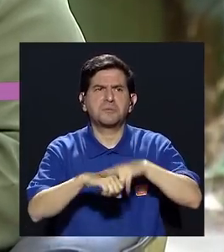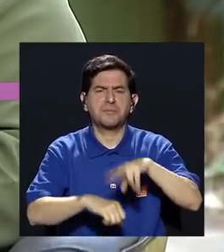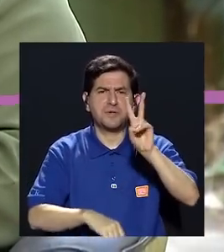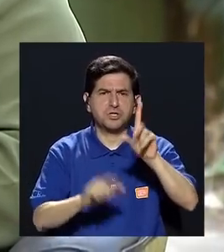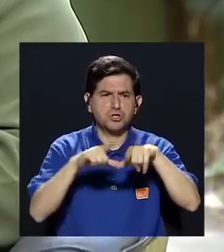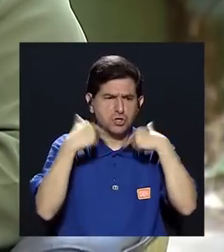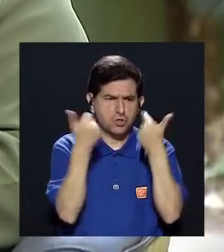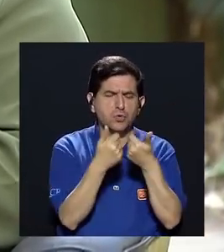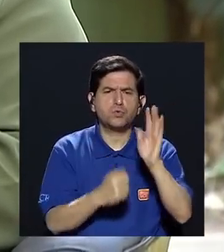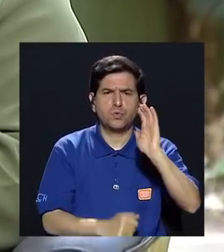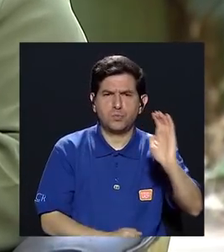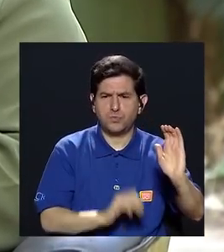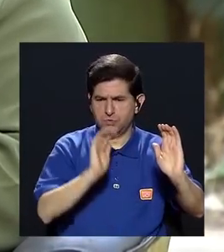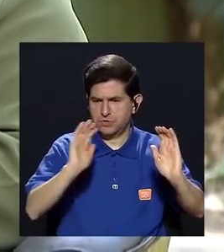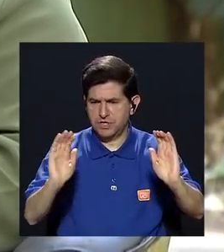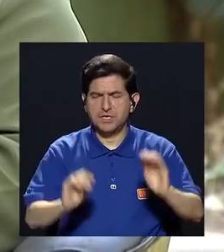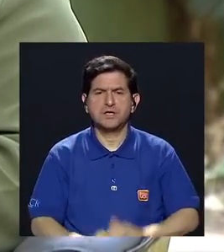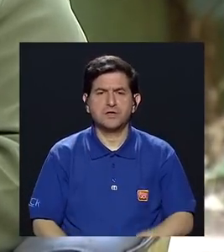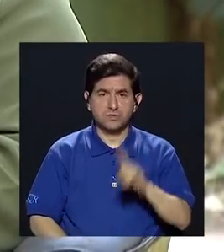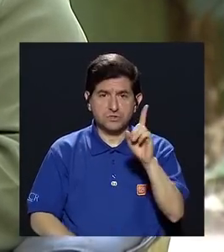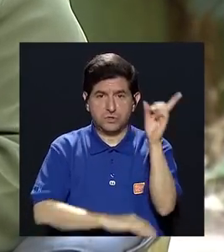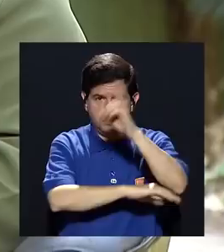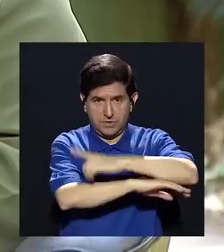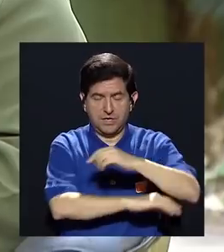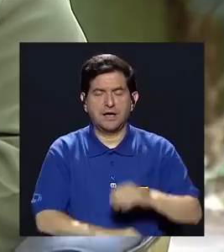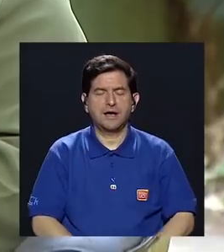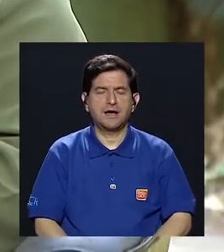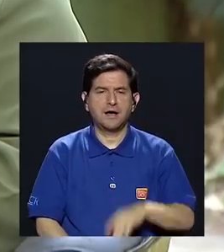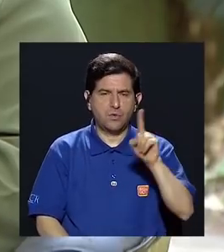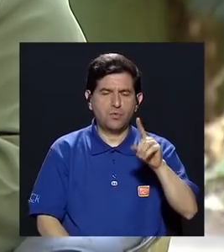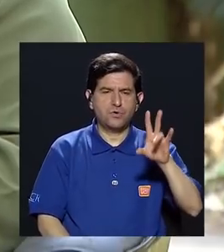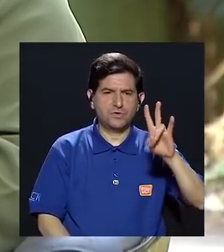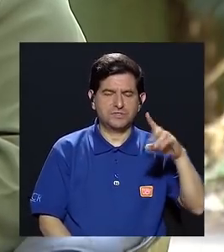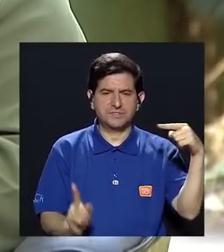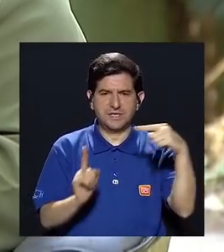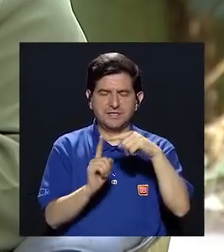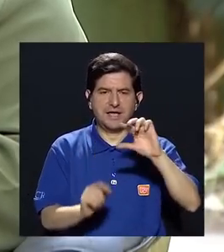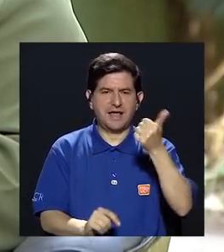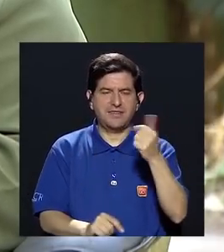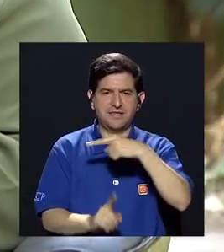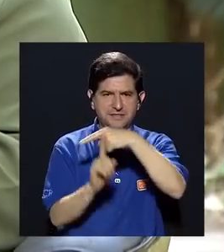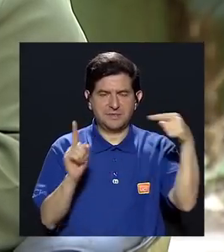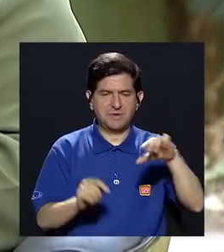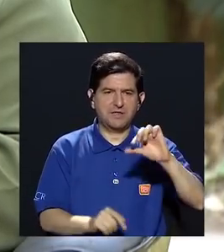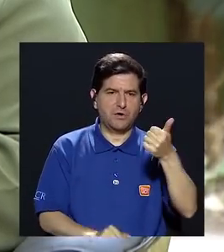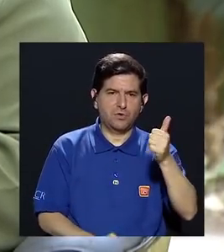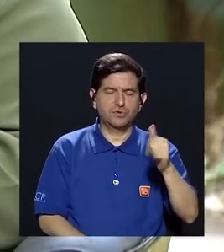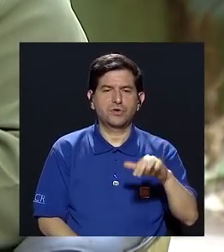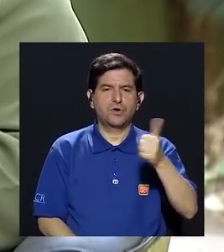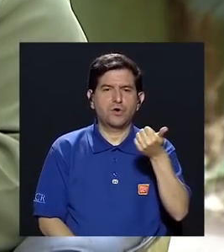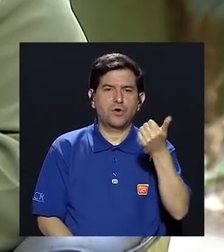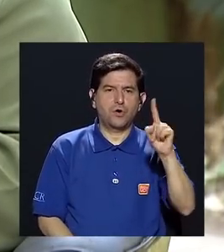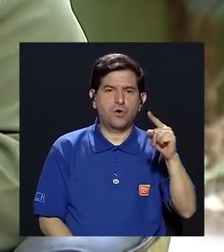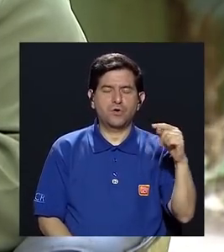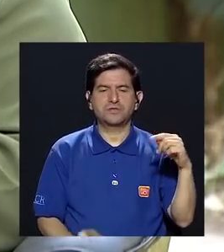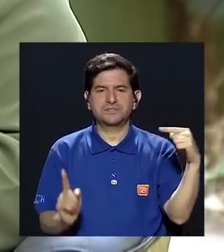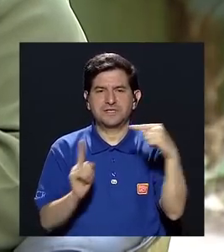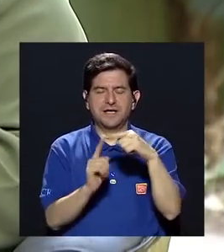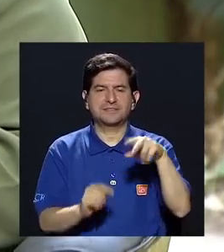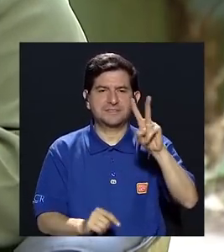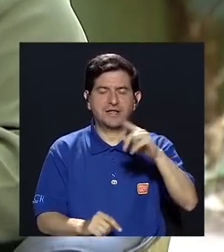general, a dos grupitos de niños en el día, uno de 7 a 10 y media y el otro de 11 a 2 y